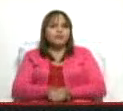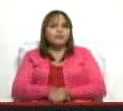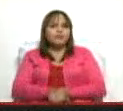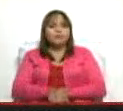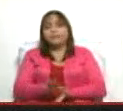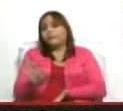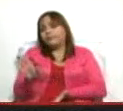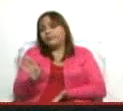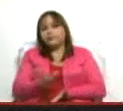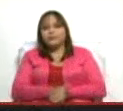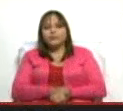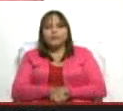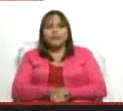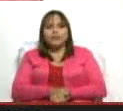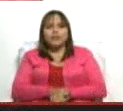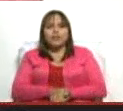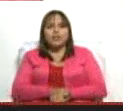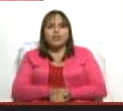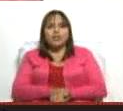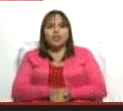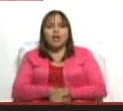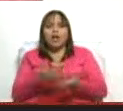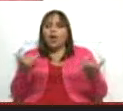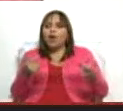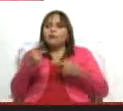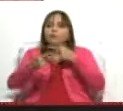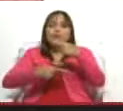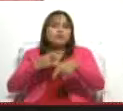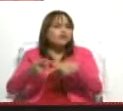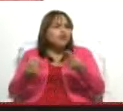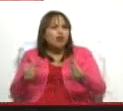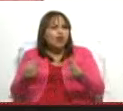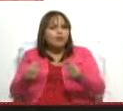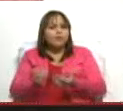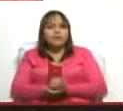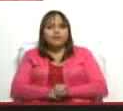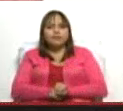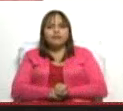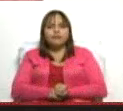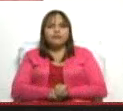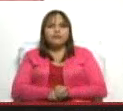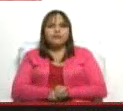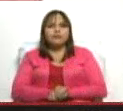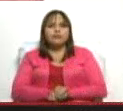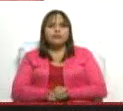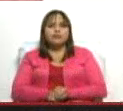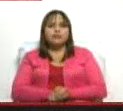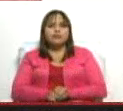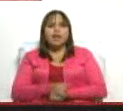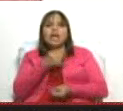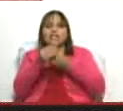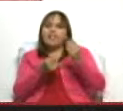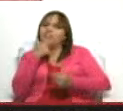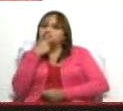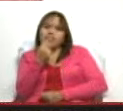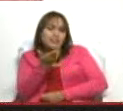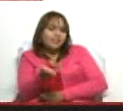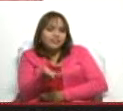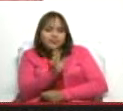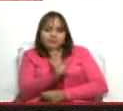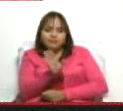ahí lo que procede es una aritmética fácil.